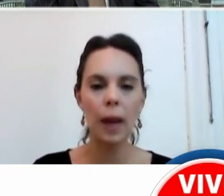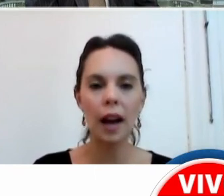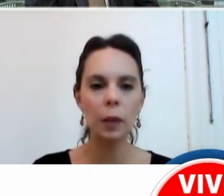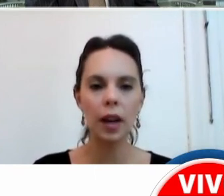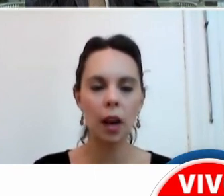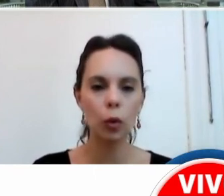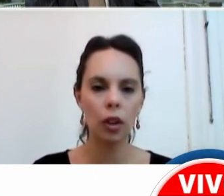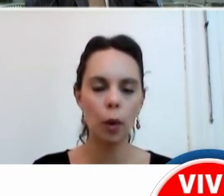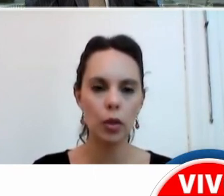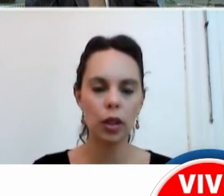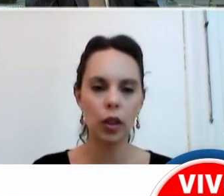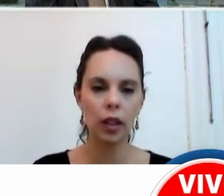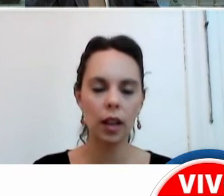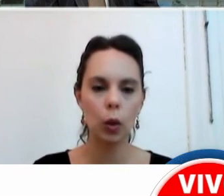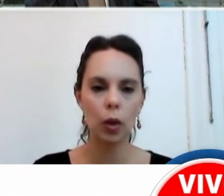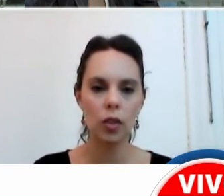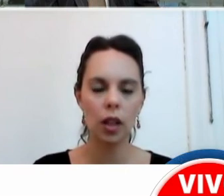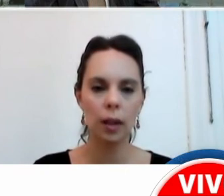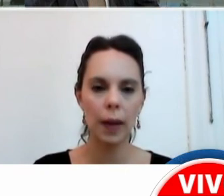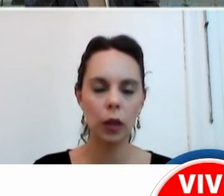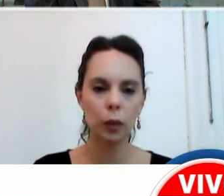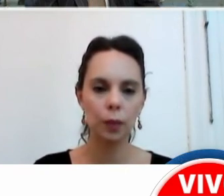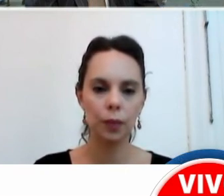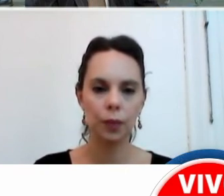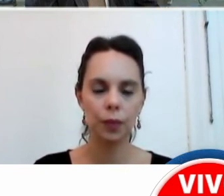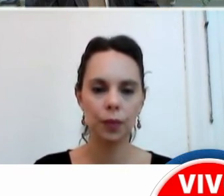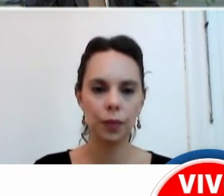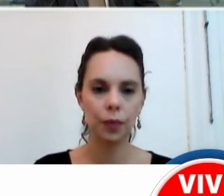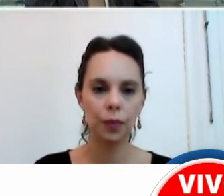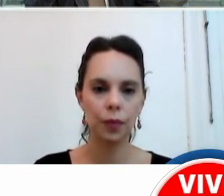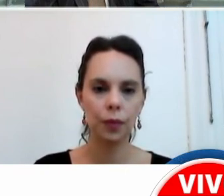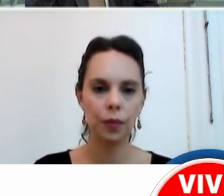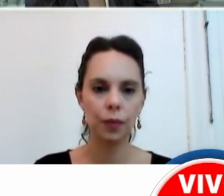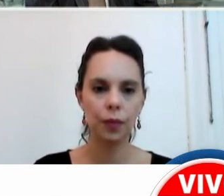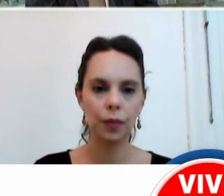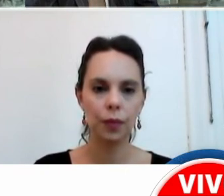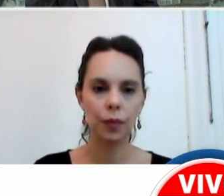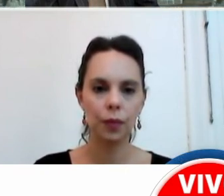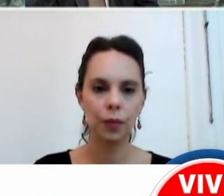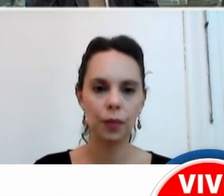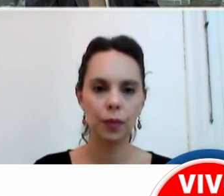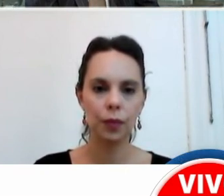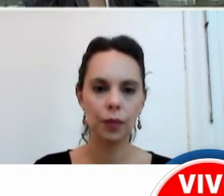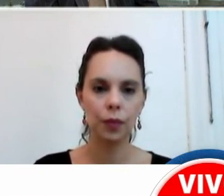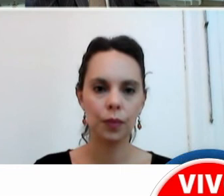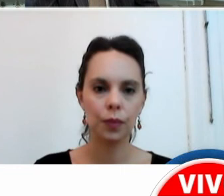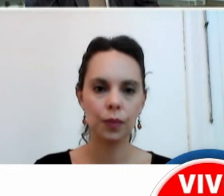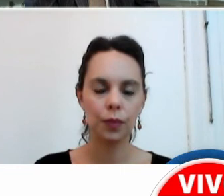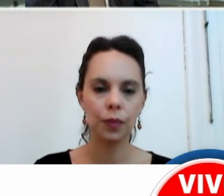pudieron hablar y ver de algunos de los proyectos que están incluidos en el temario. Estamos trabajando en eso y mañana va a haber un